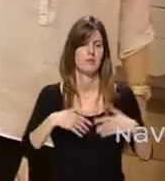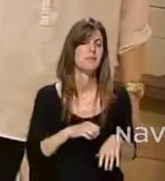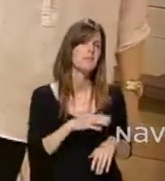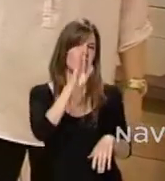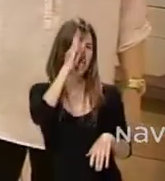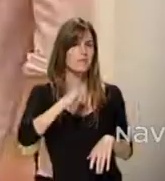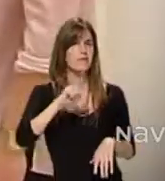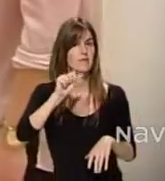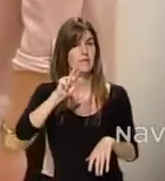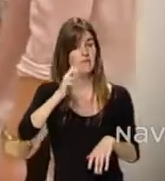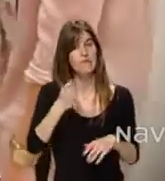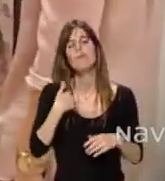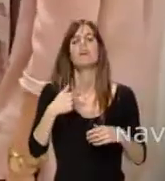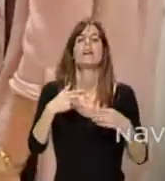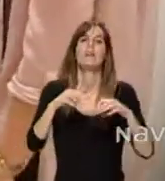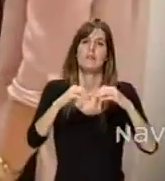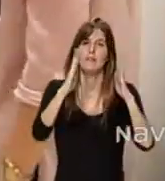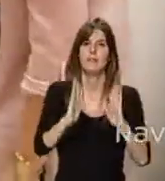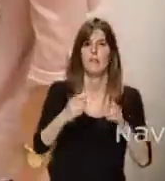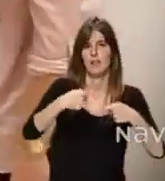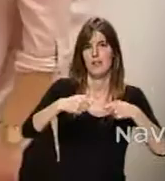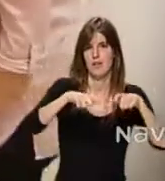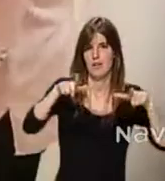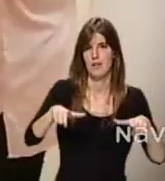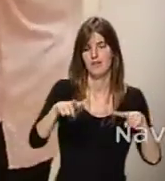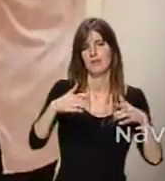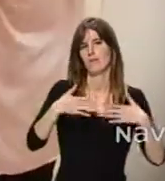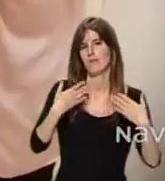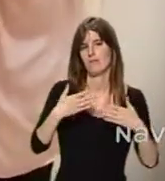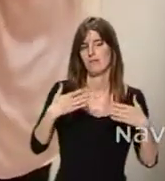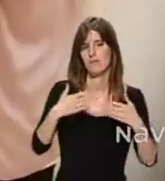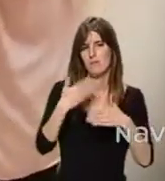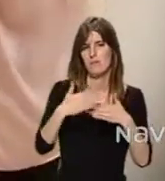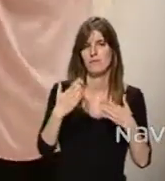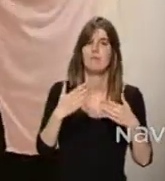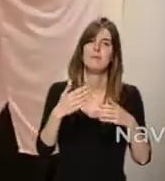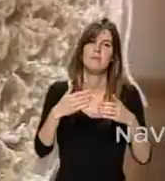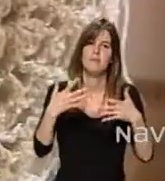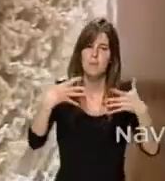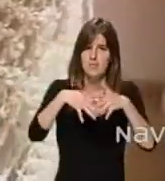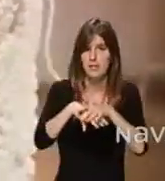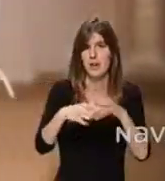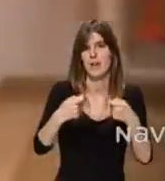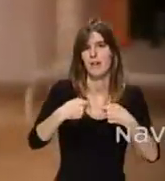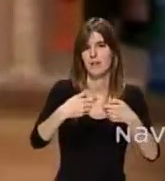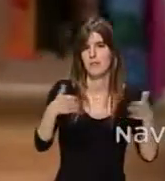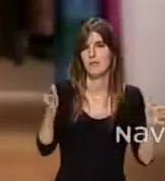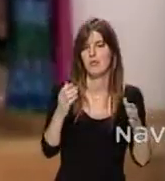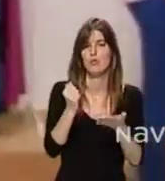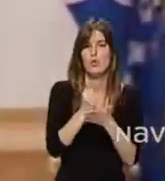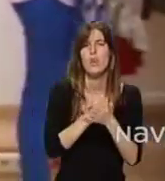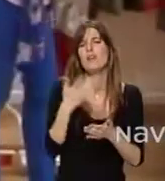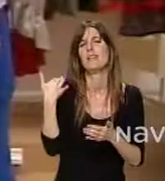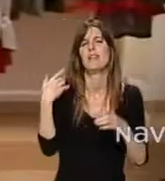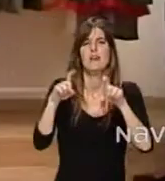Raquel de Mistelania Showroom. Durante estos últimos años he estado trabajando en el departamento de administración de una empresa pequeña hasta que hace